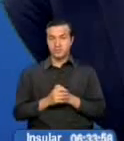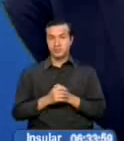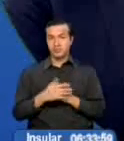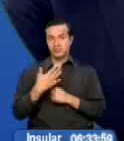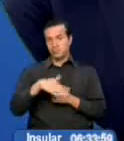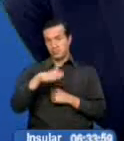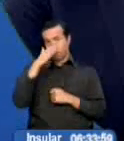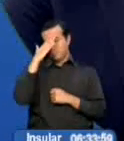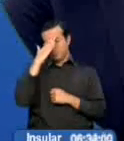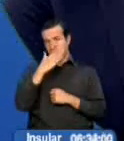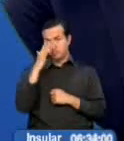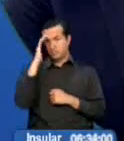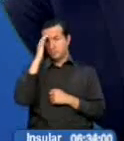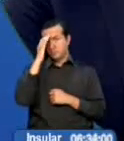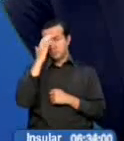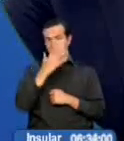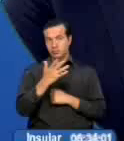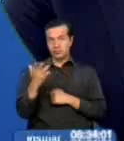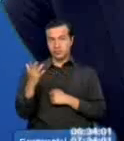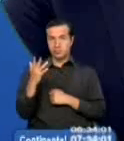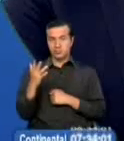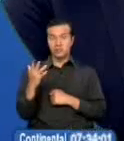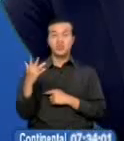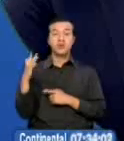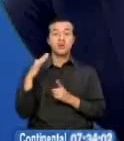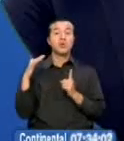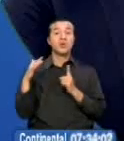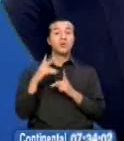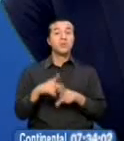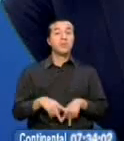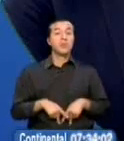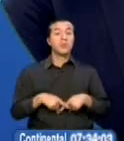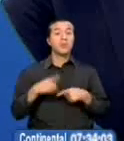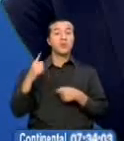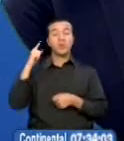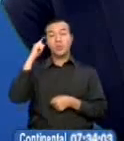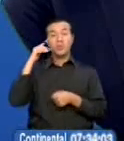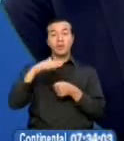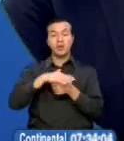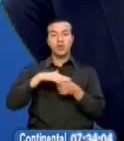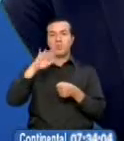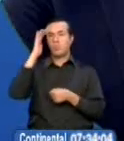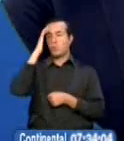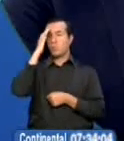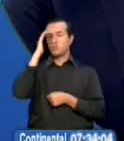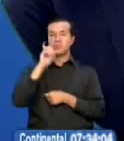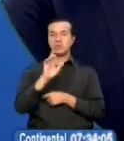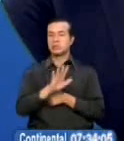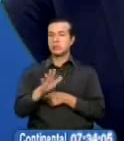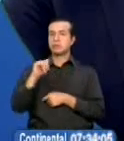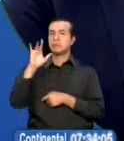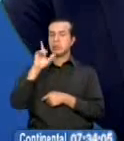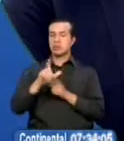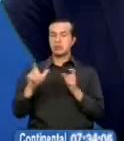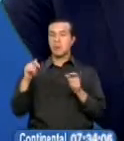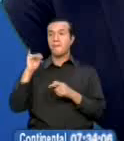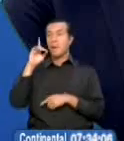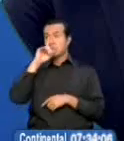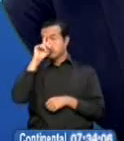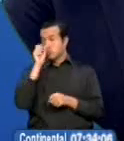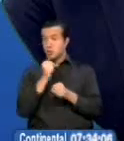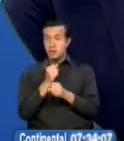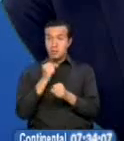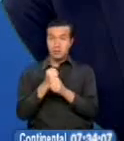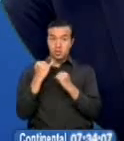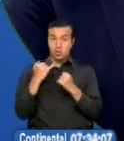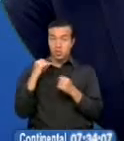que es realmente preocupante, vivimos en un estado de real preocupación para los ciudadanos y generar empleo. En una